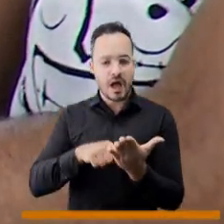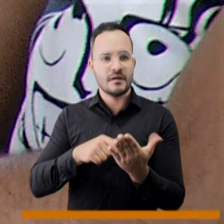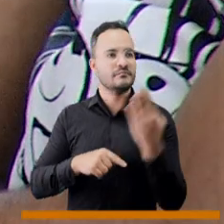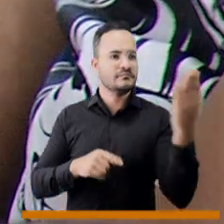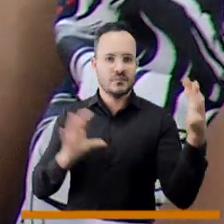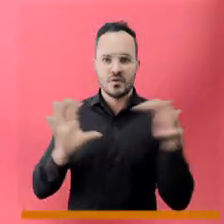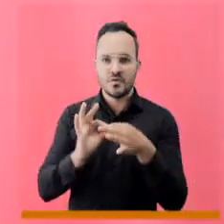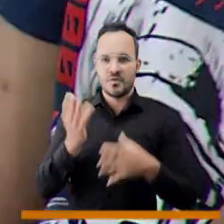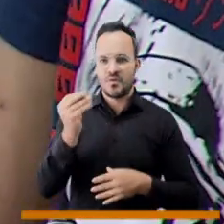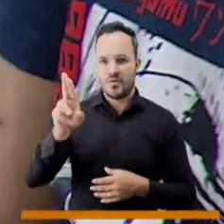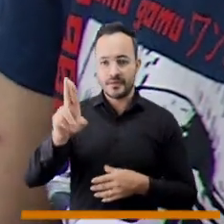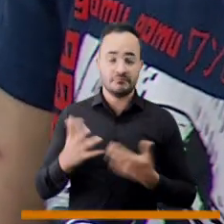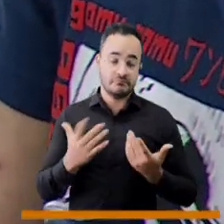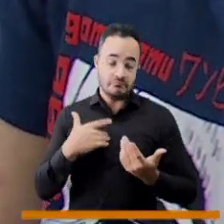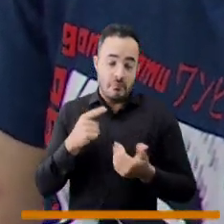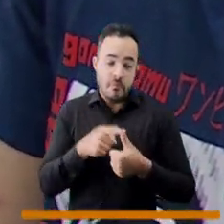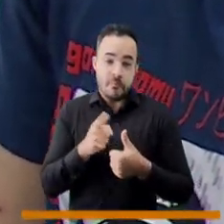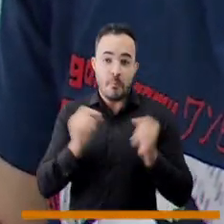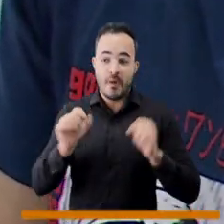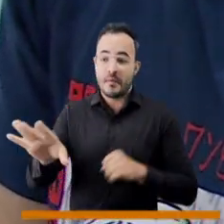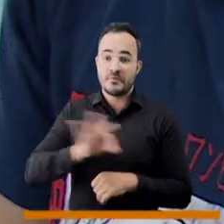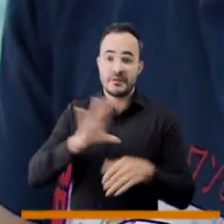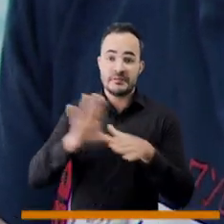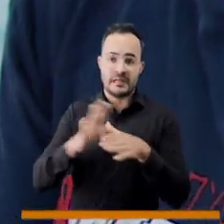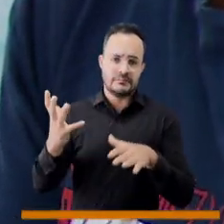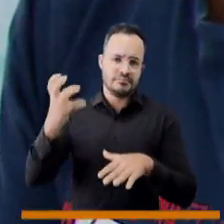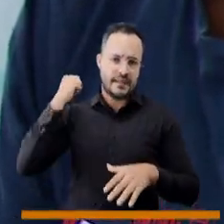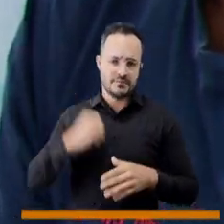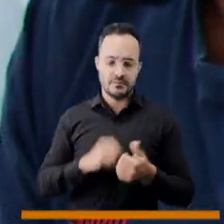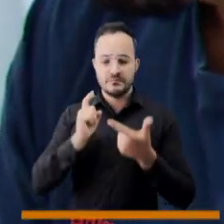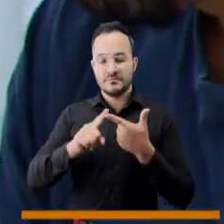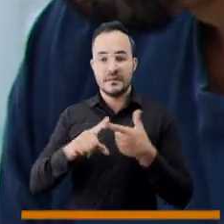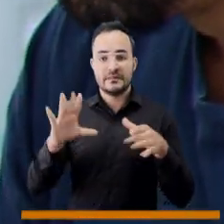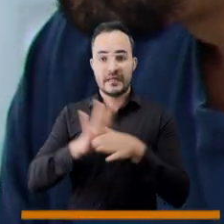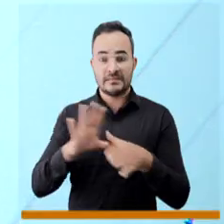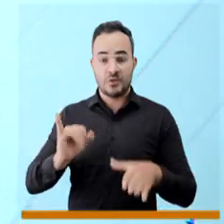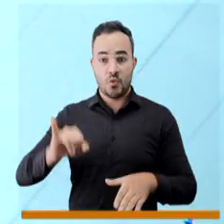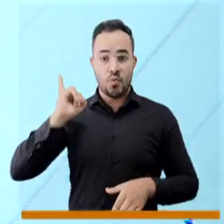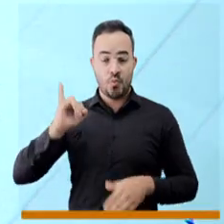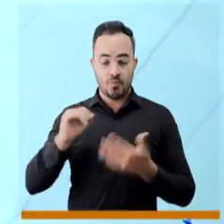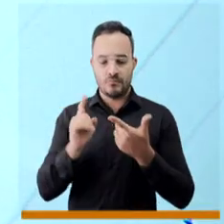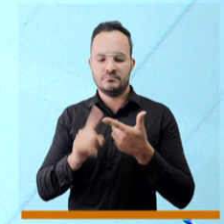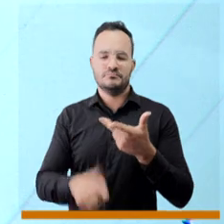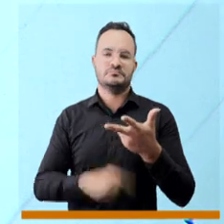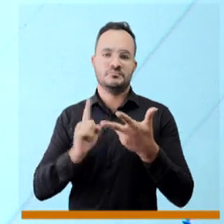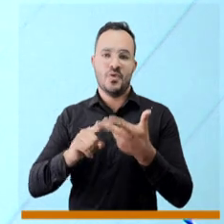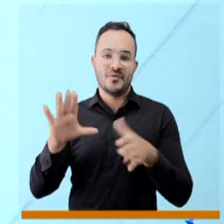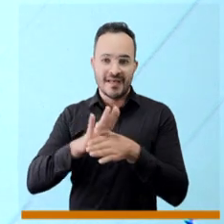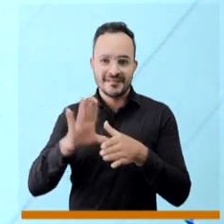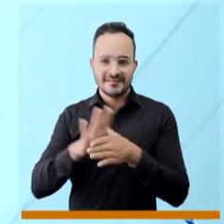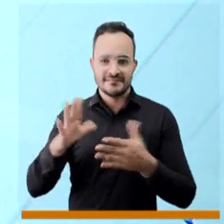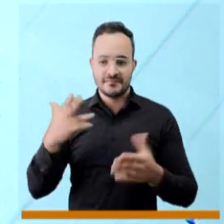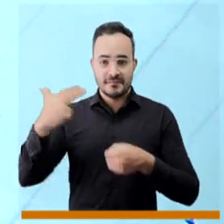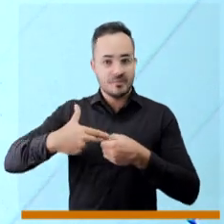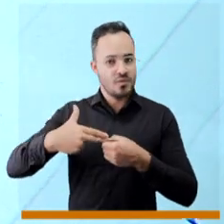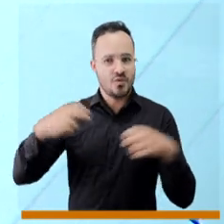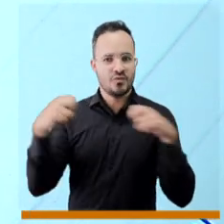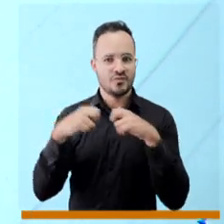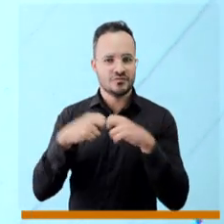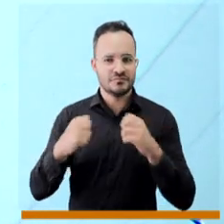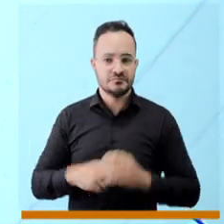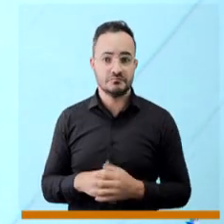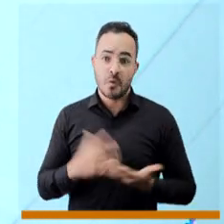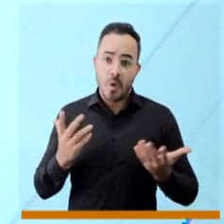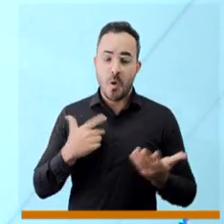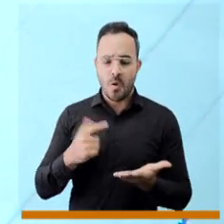de preferencia, que tenemos el taxi tradicional, tenemos el taxi de lujo y tenemos el taxi eléctrico. Adicional, puedes